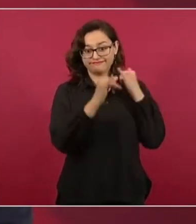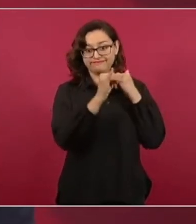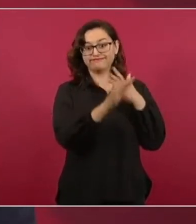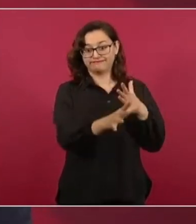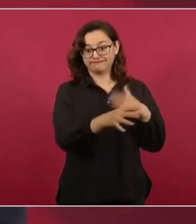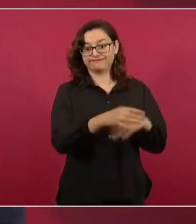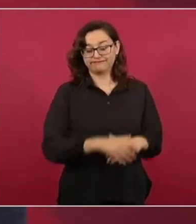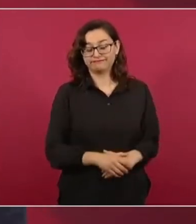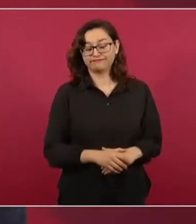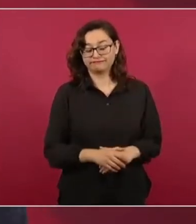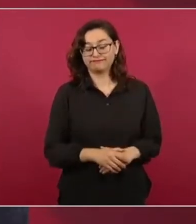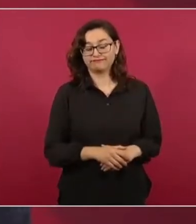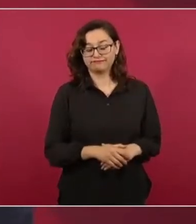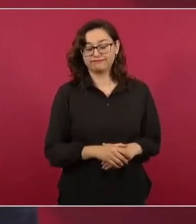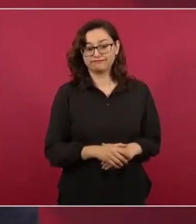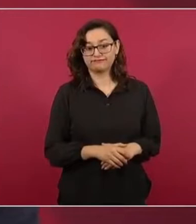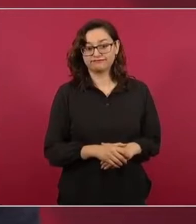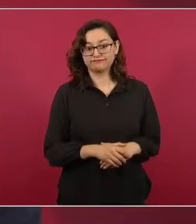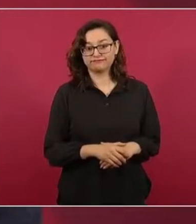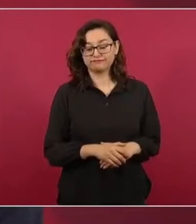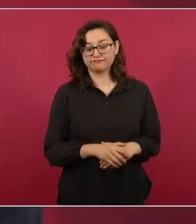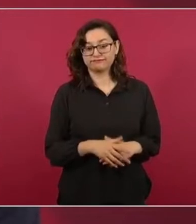Que reciben